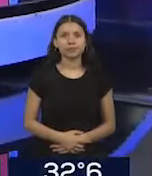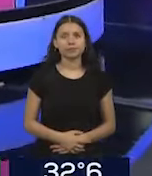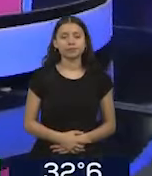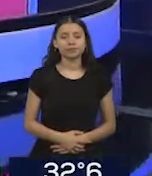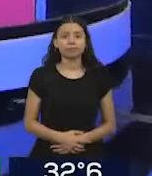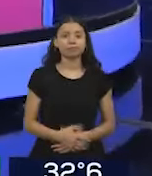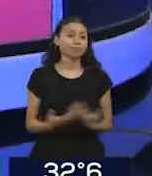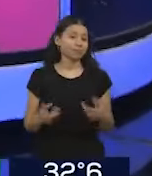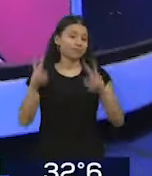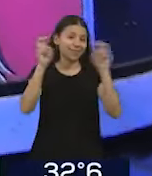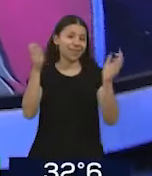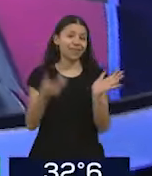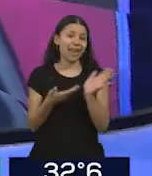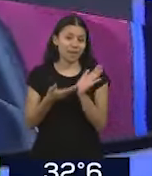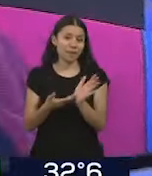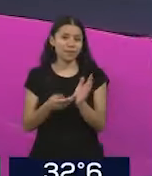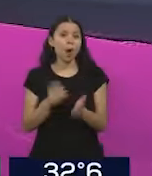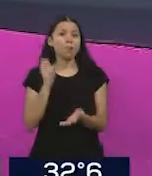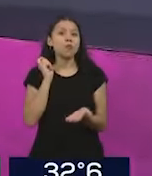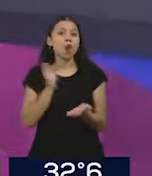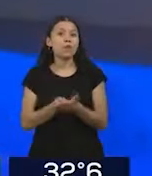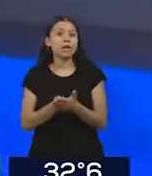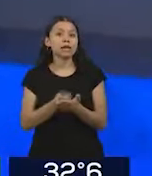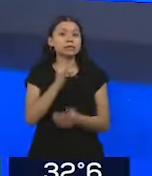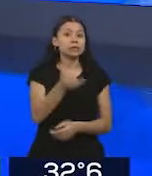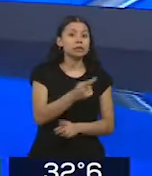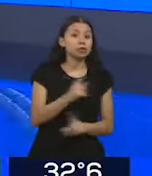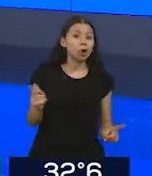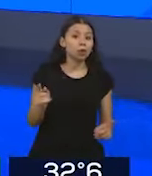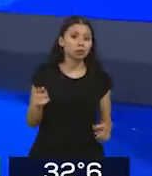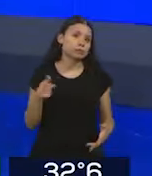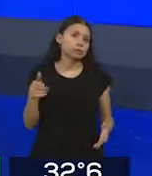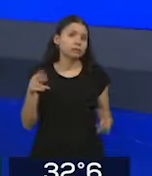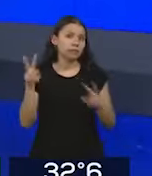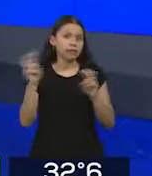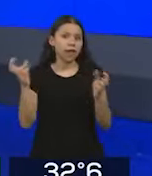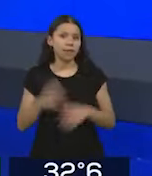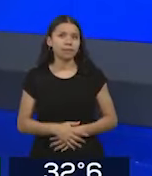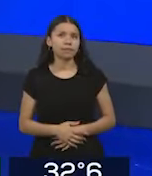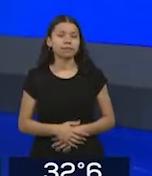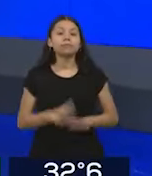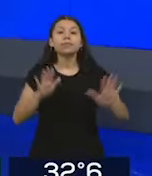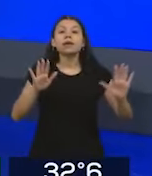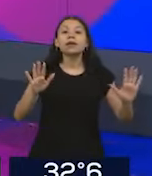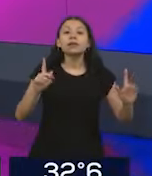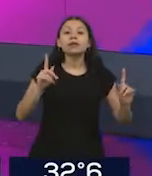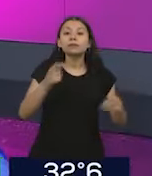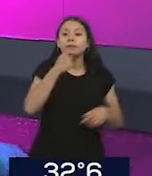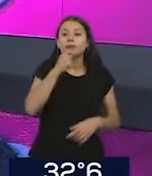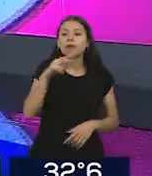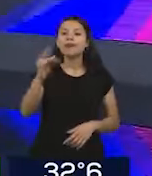Ahí está el tema de dejar o no propina, ¿no? Qué tema, Dani, ¿eh? Un tema, pero sí. Pero Atenti Comerciantes, Daniel, puede llegar a